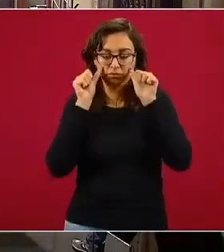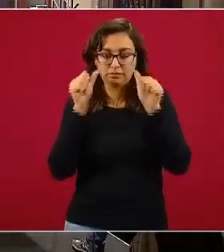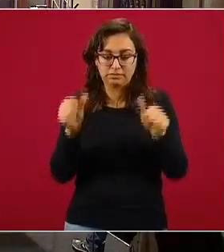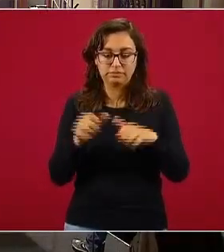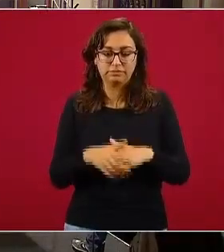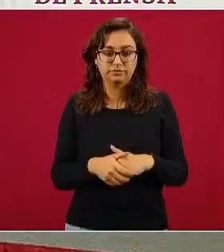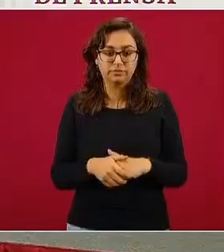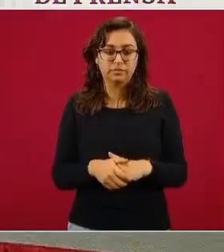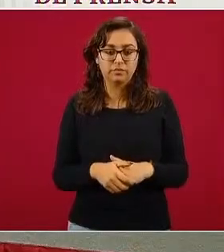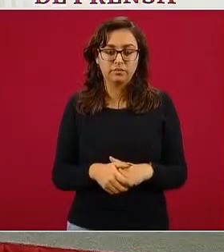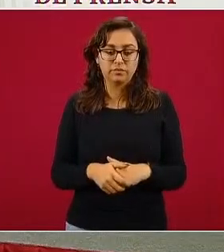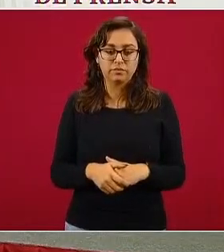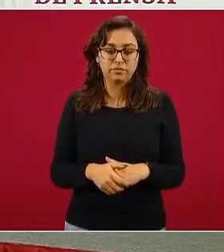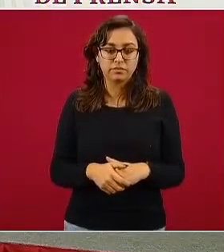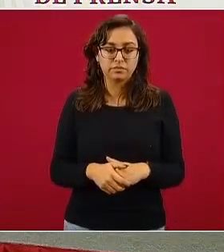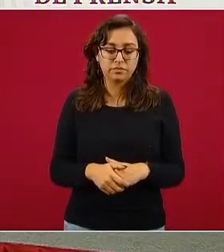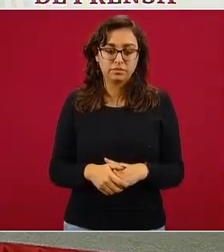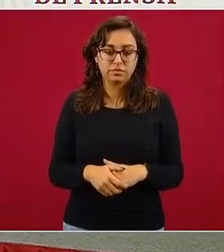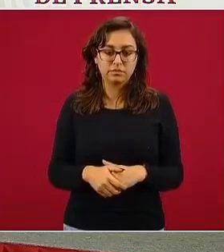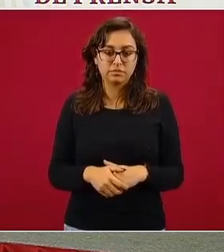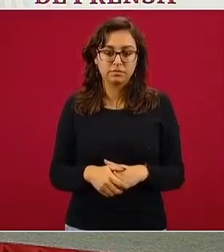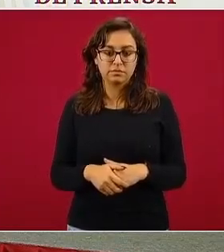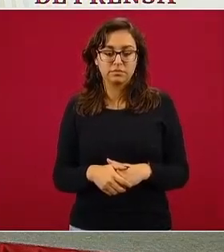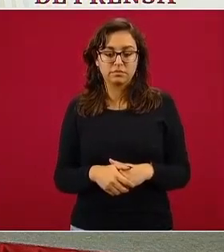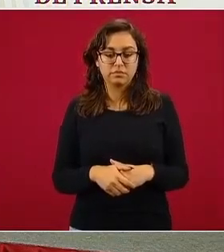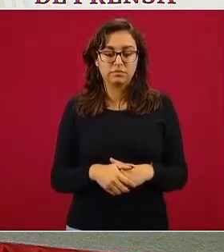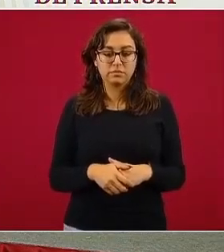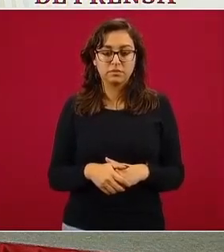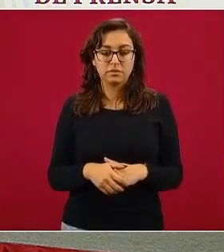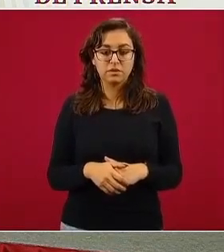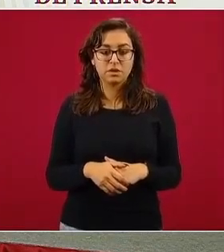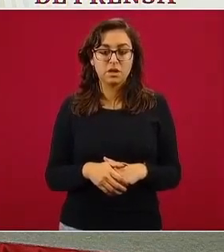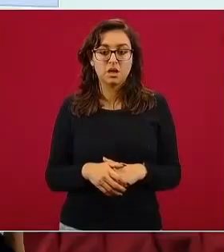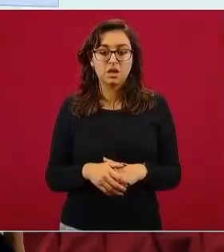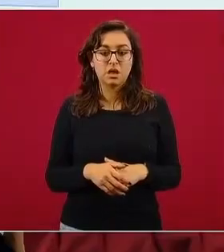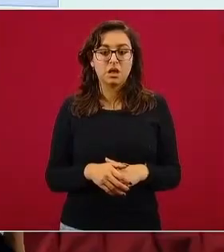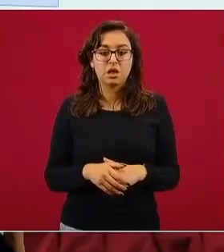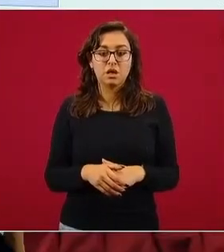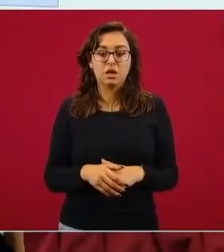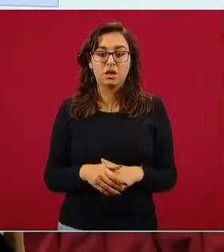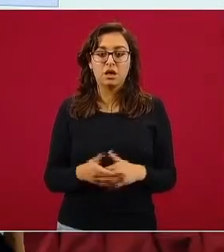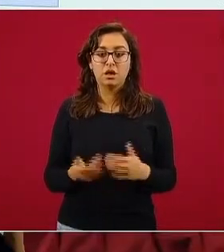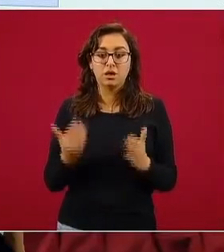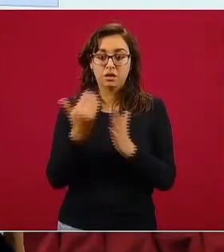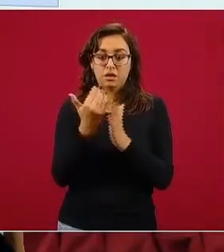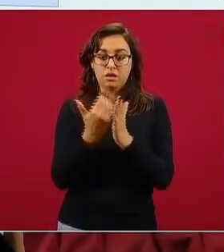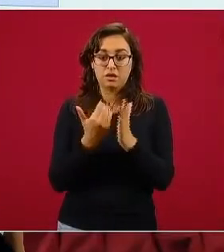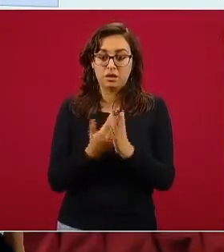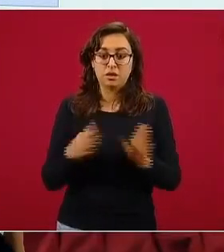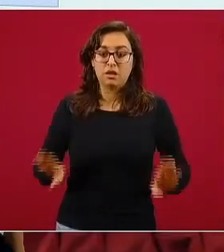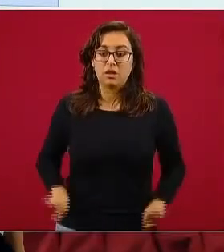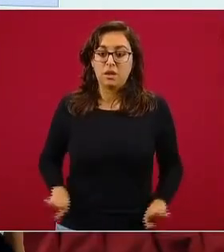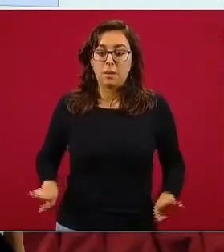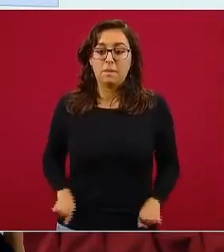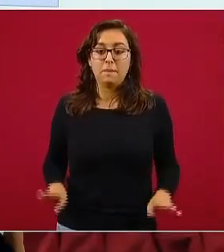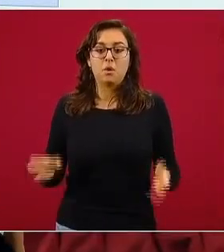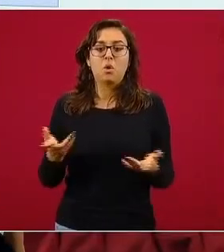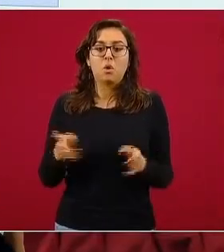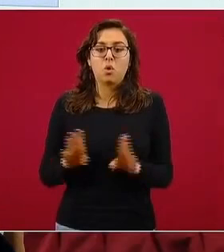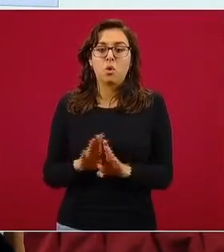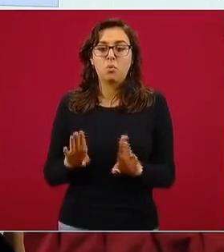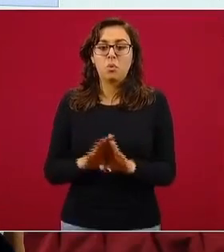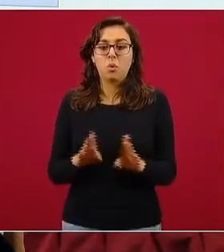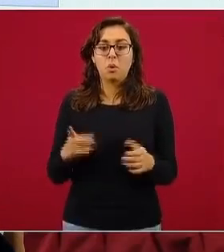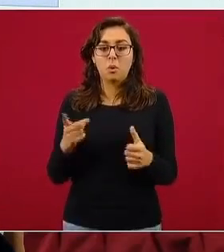estrategia comunitaria tiene varios componentes, un componente principalmente territorial, basado